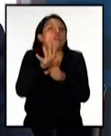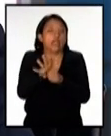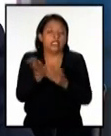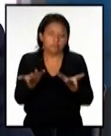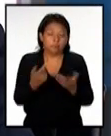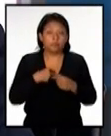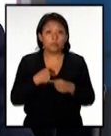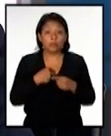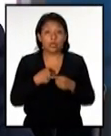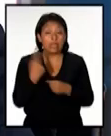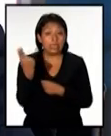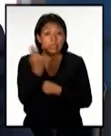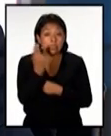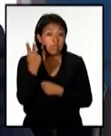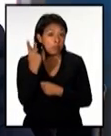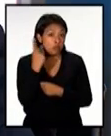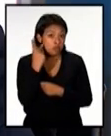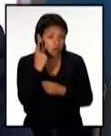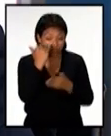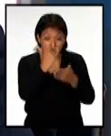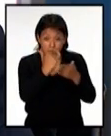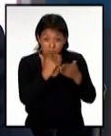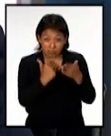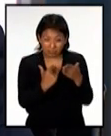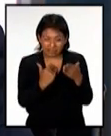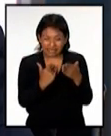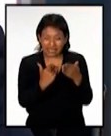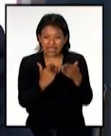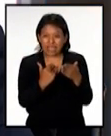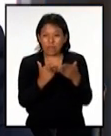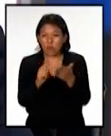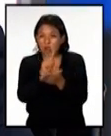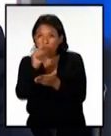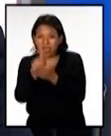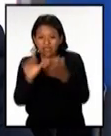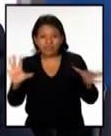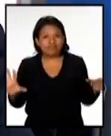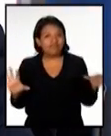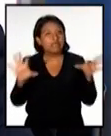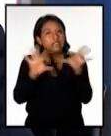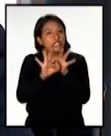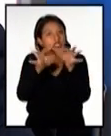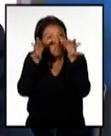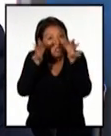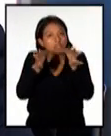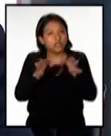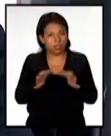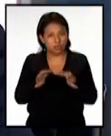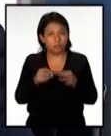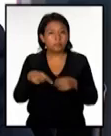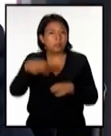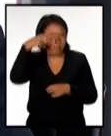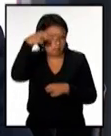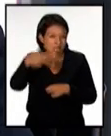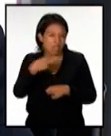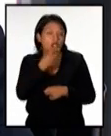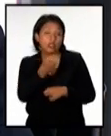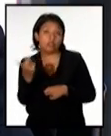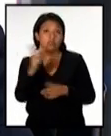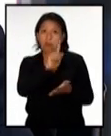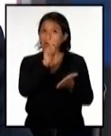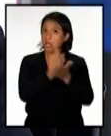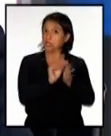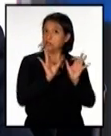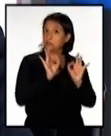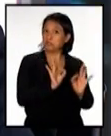políticas que corresponda claramente al marco legal que hoy día tenemos. En México tendemos mucho a decir que tenemos muy buenas leyes,